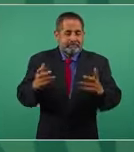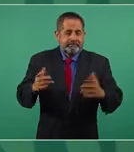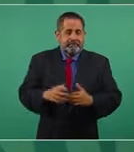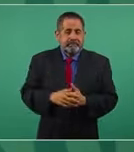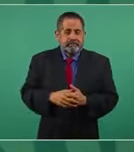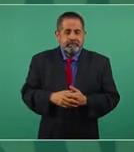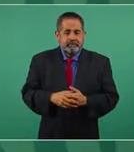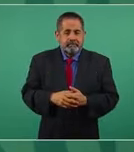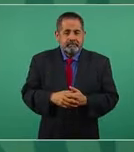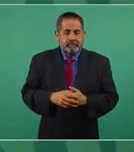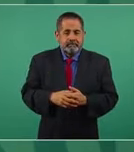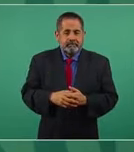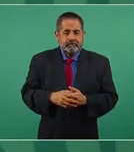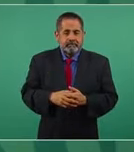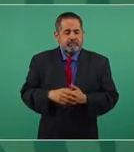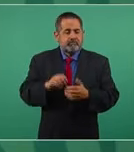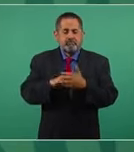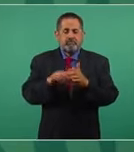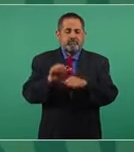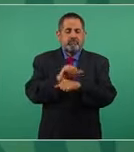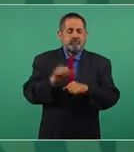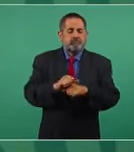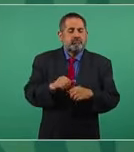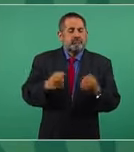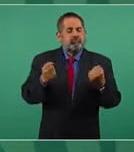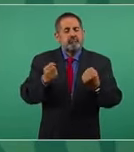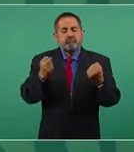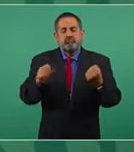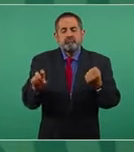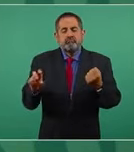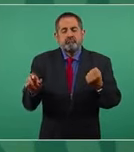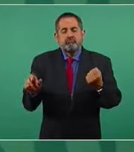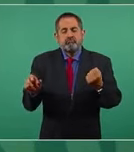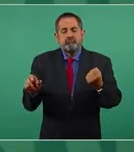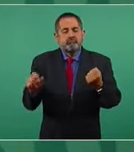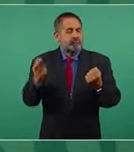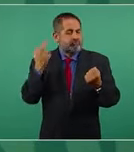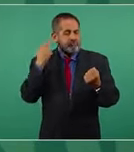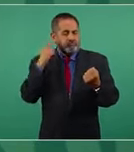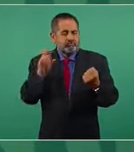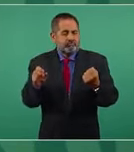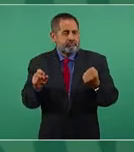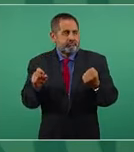de que va uno en el automóvil, en el carro, uno escuchando